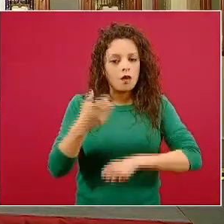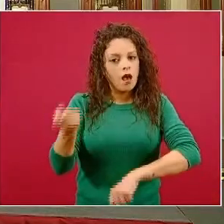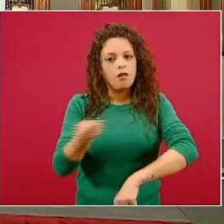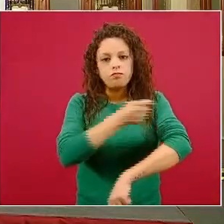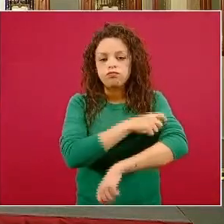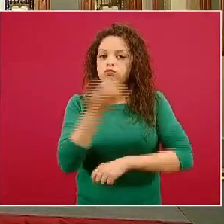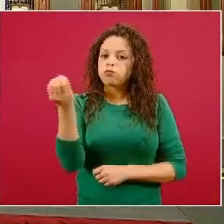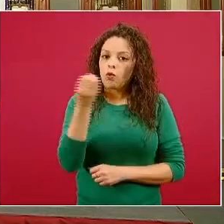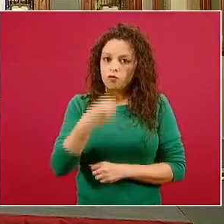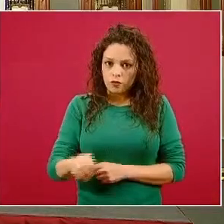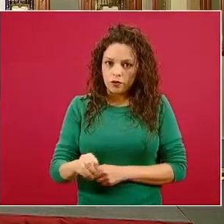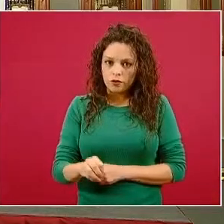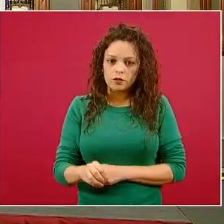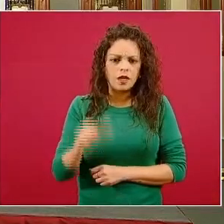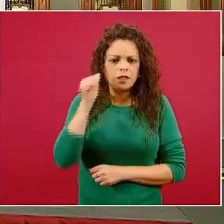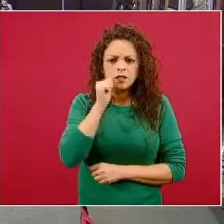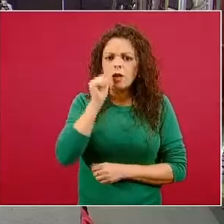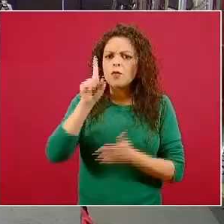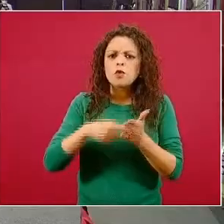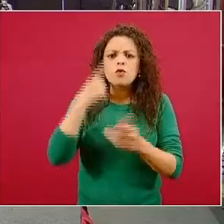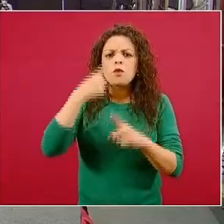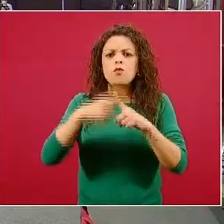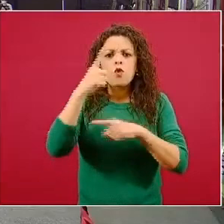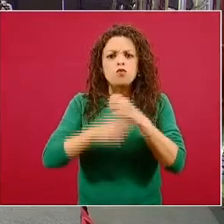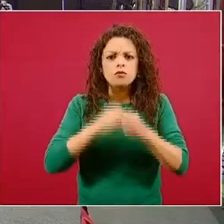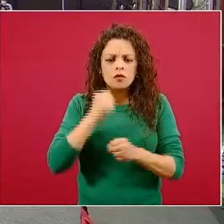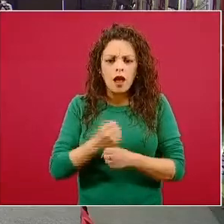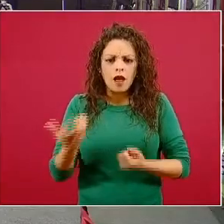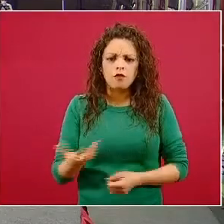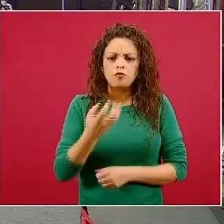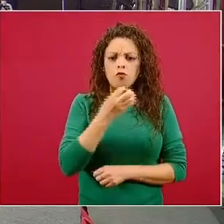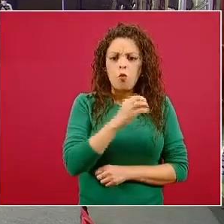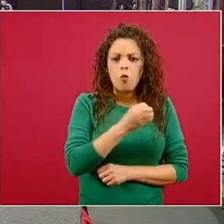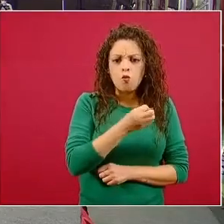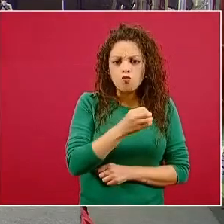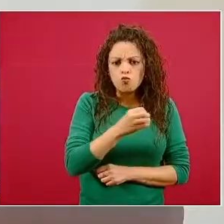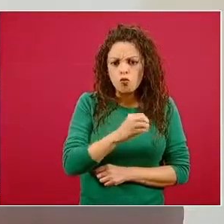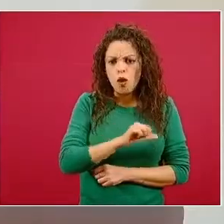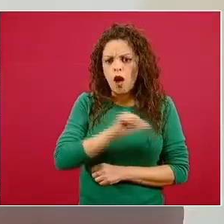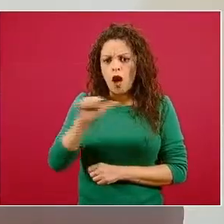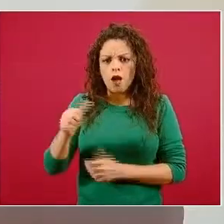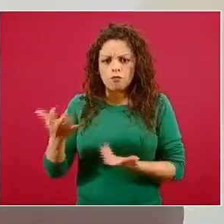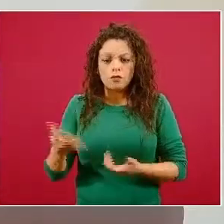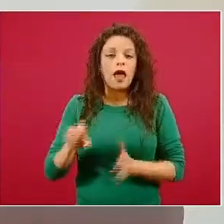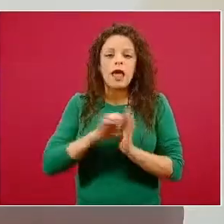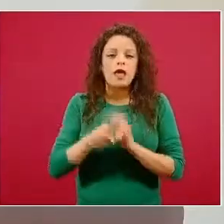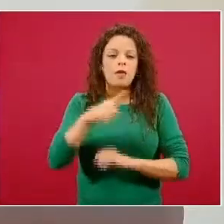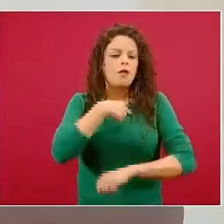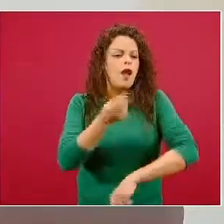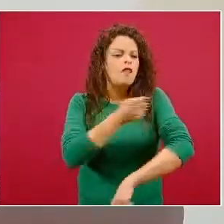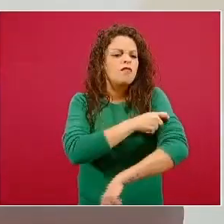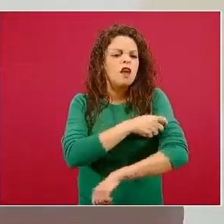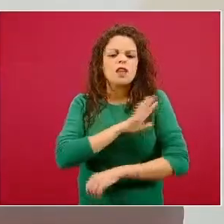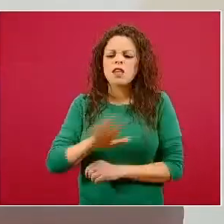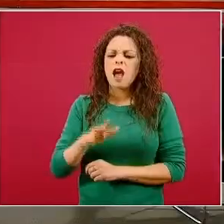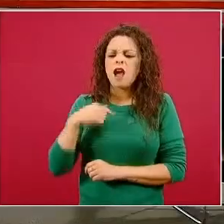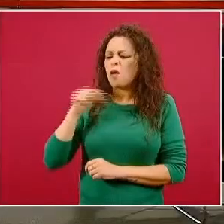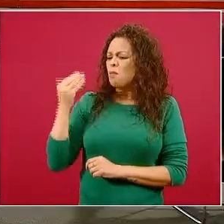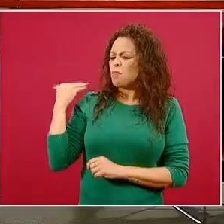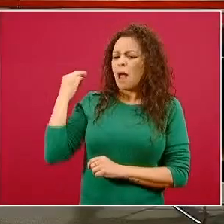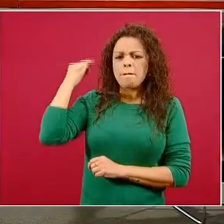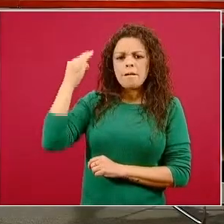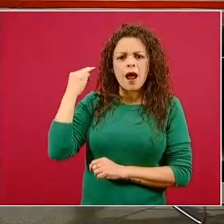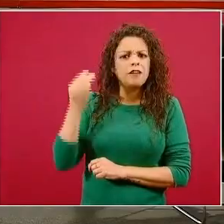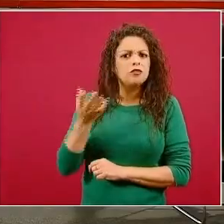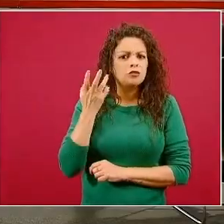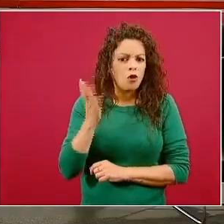diciembre, de preferencia. Si hay alguien que le aplicaron la vacuna de influenza en marzo y dicen, pues es que este año ya me la